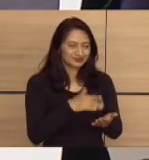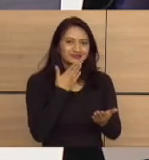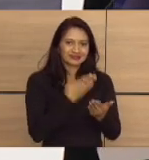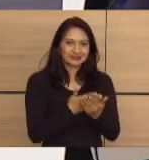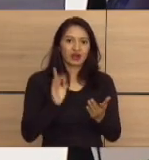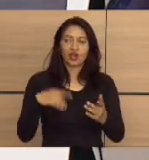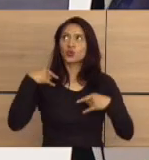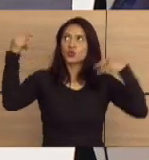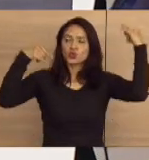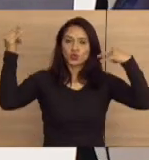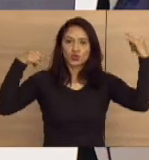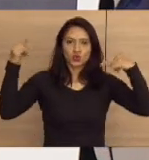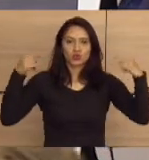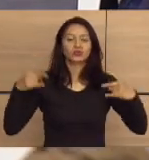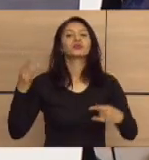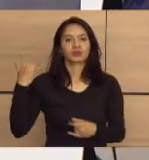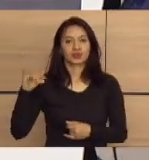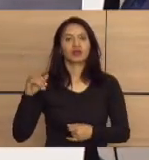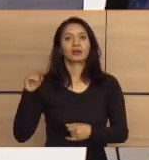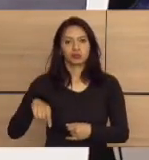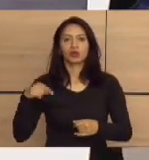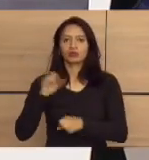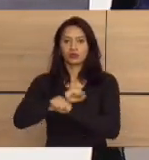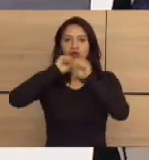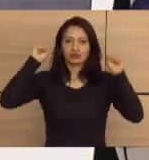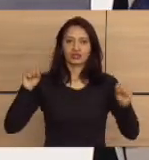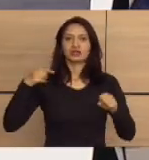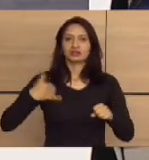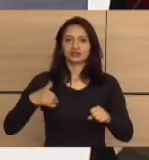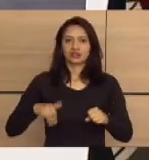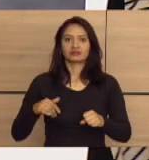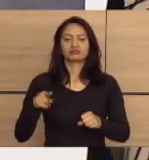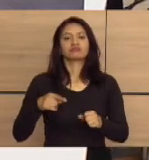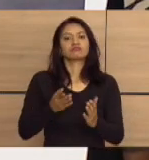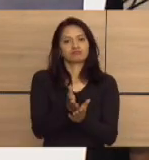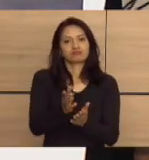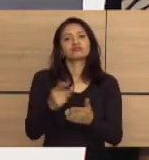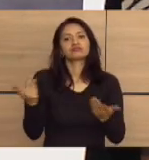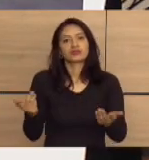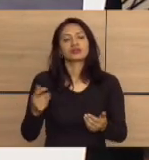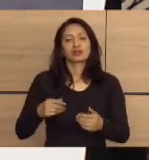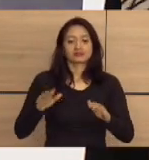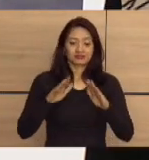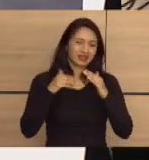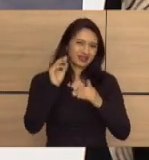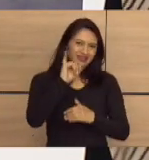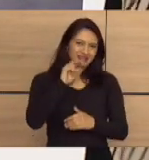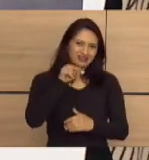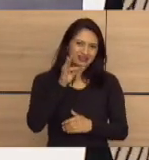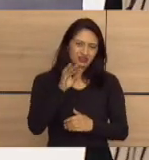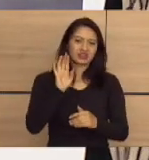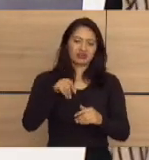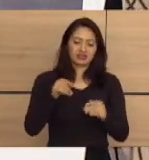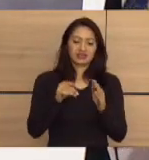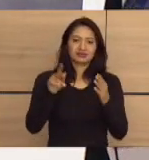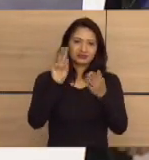streaming que hemos ofrecido a lo largo de esta mañana, de esta jornada, a través de Canal Institucional y de la página del Ministerio de